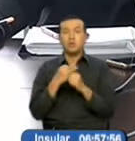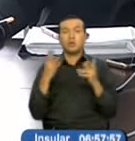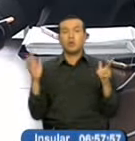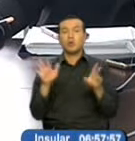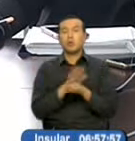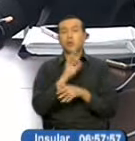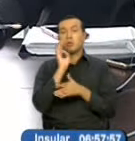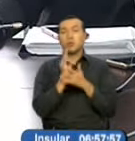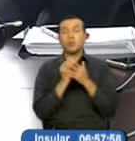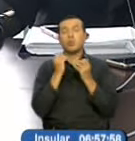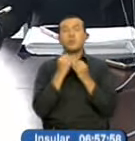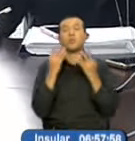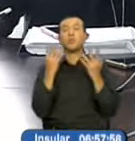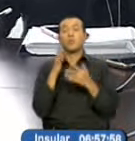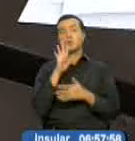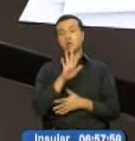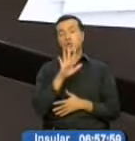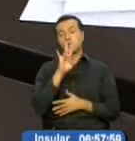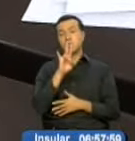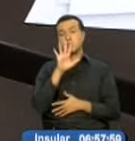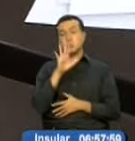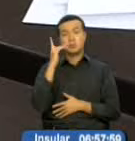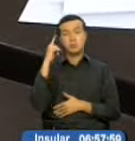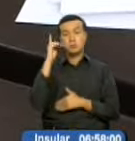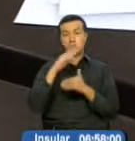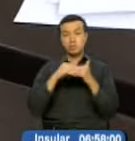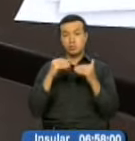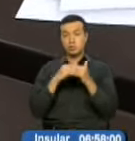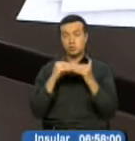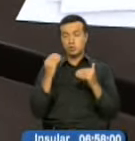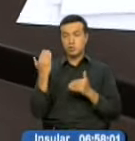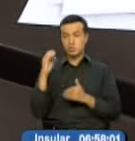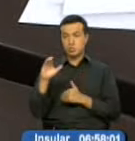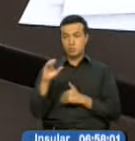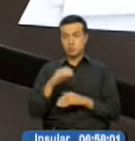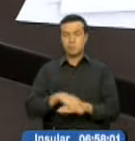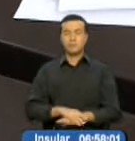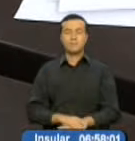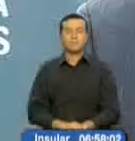para el sector asegurador es de 575 millones y medio de dólares.